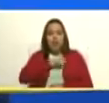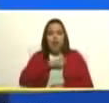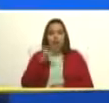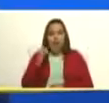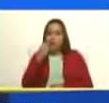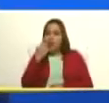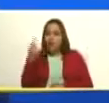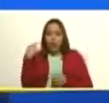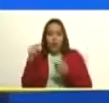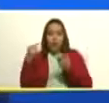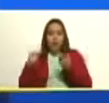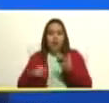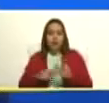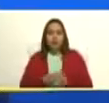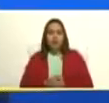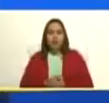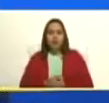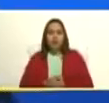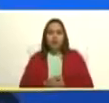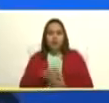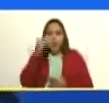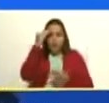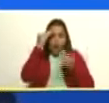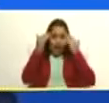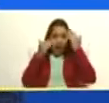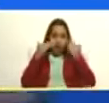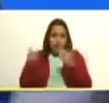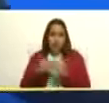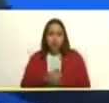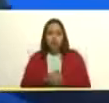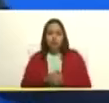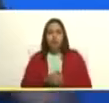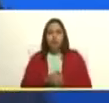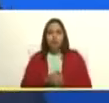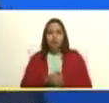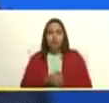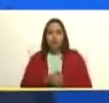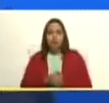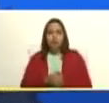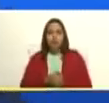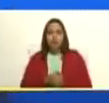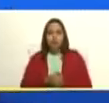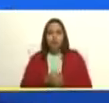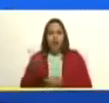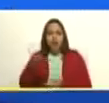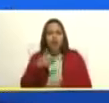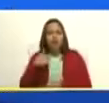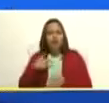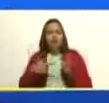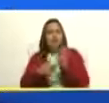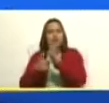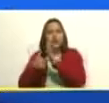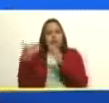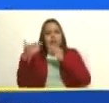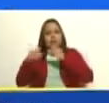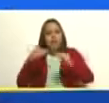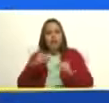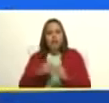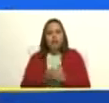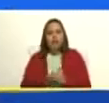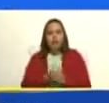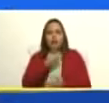¿verdad? Mi saludo. Bueno, entre ustedes, yo les envío un mensaje